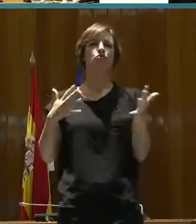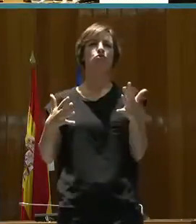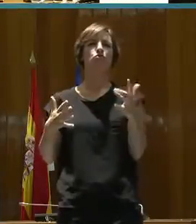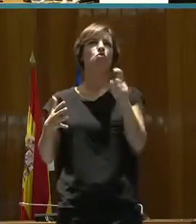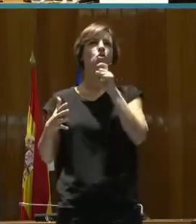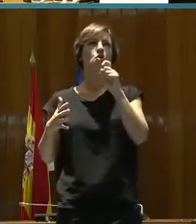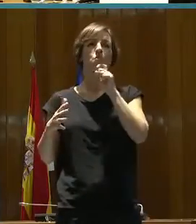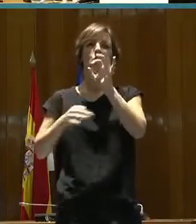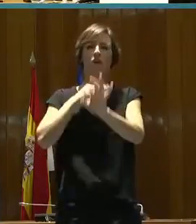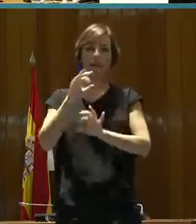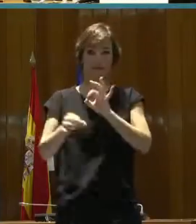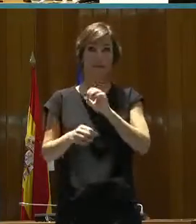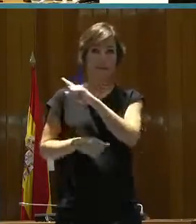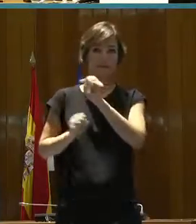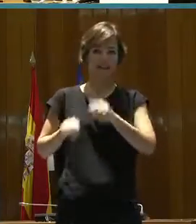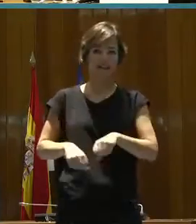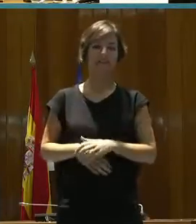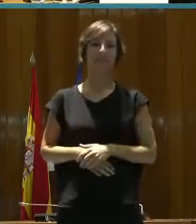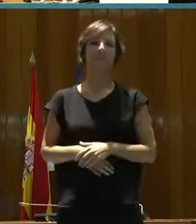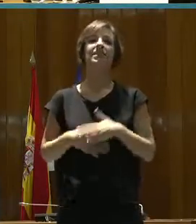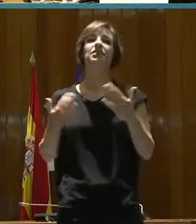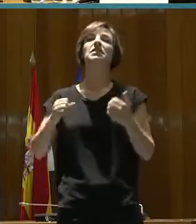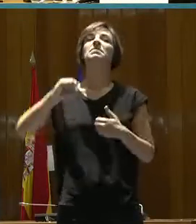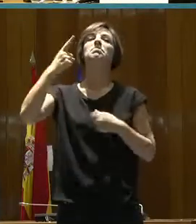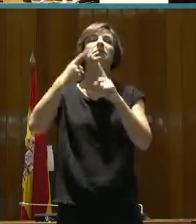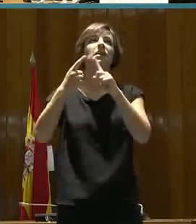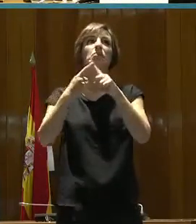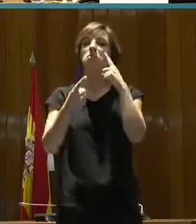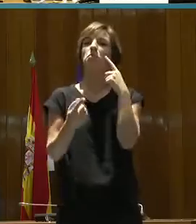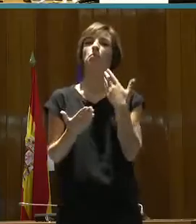este instrumento de descripción. Y para ello empezamos con una muestra